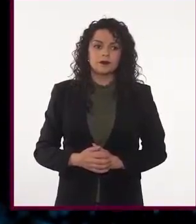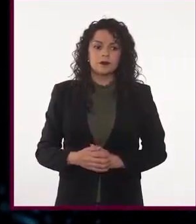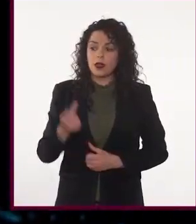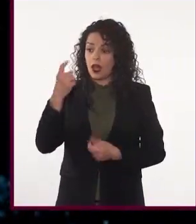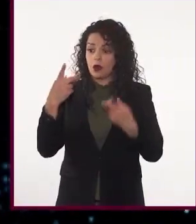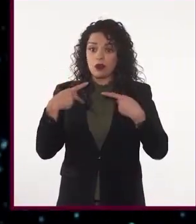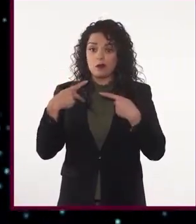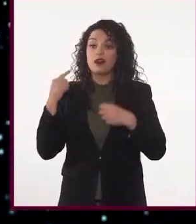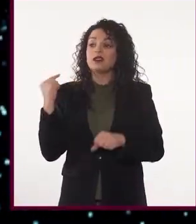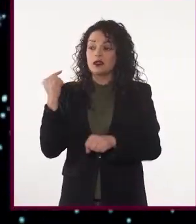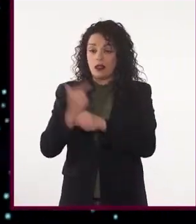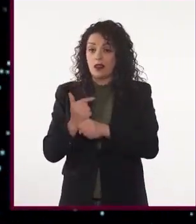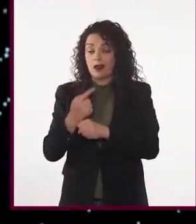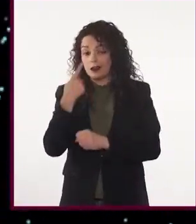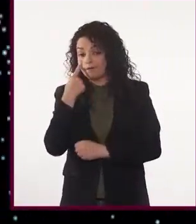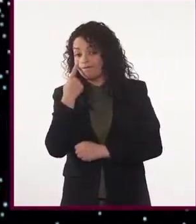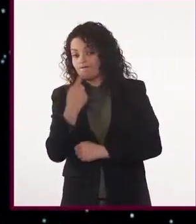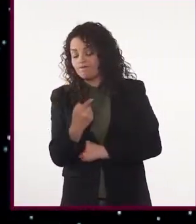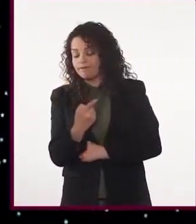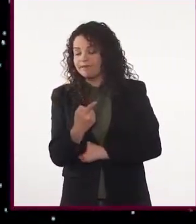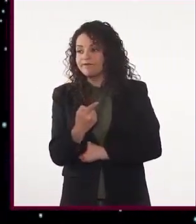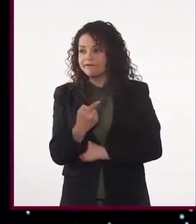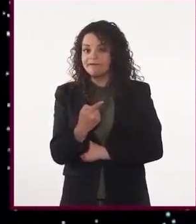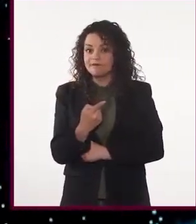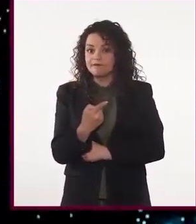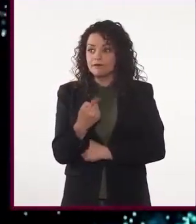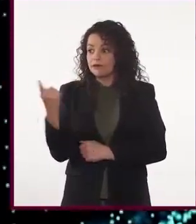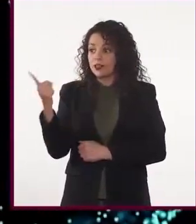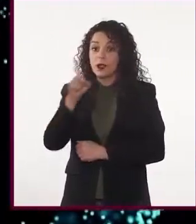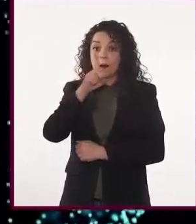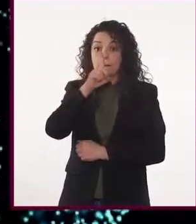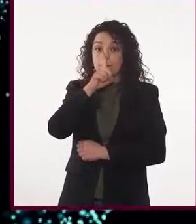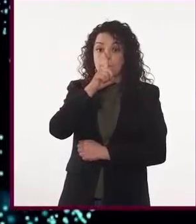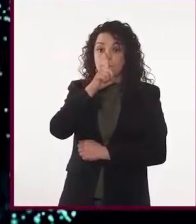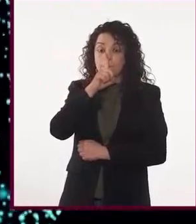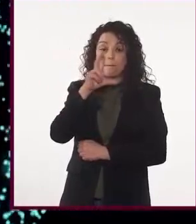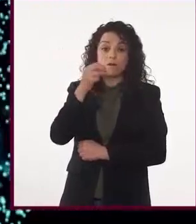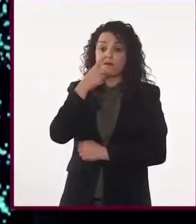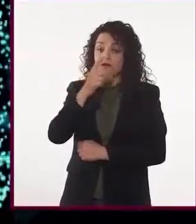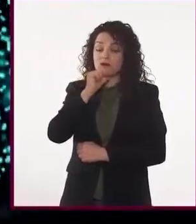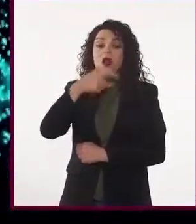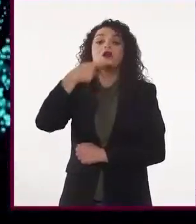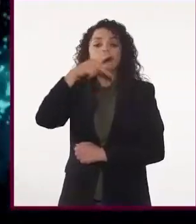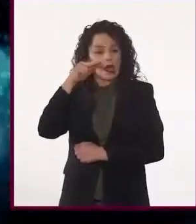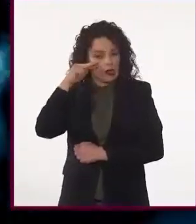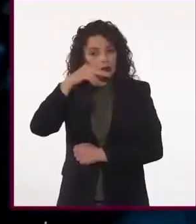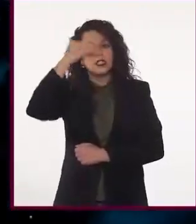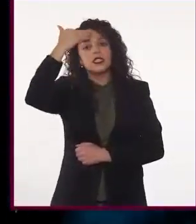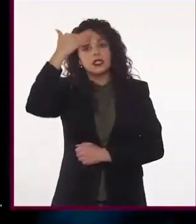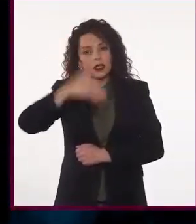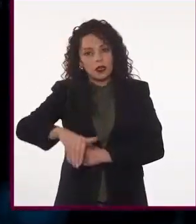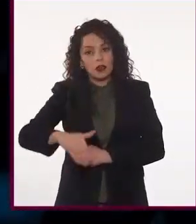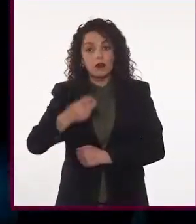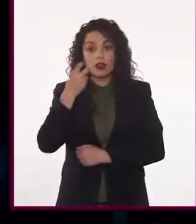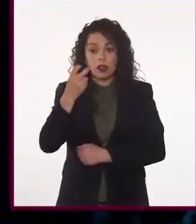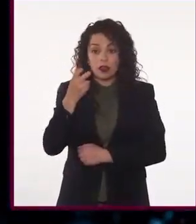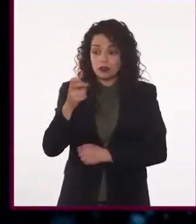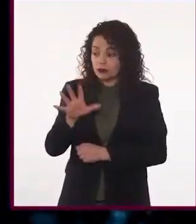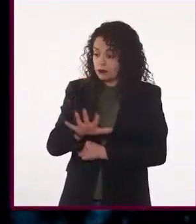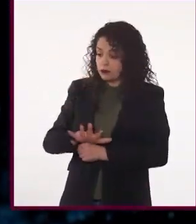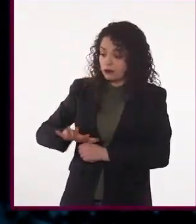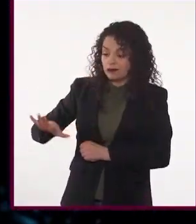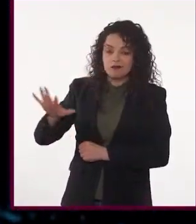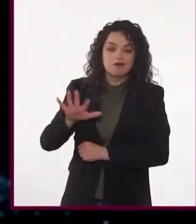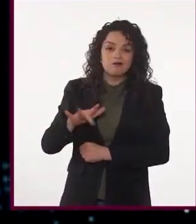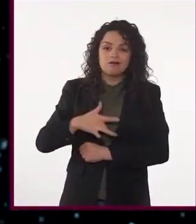dan cuenta de lo que está pasando y a pesar de que no hablan, lo notan. Entonces te empieza a crear un centro